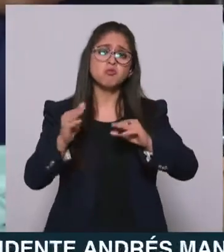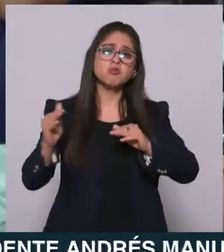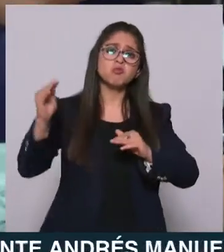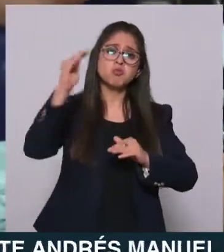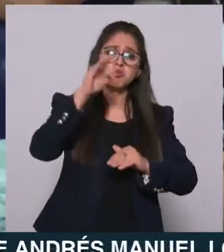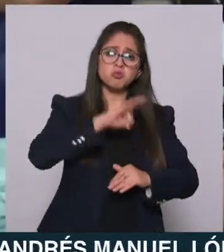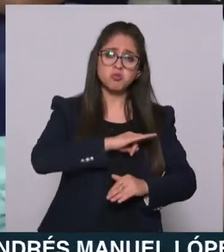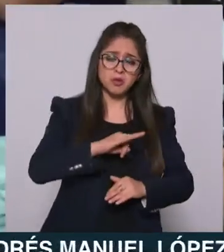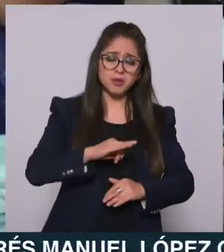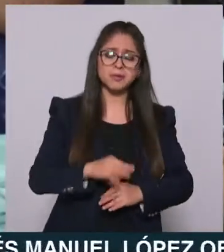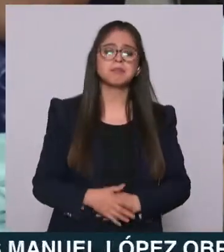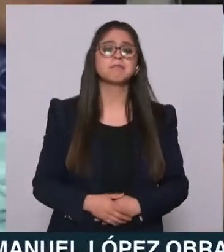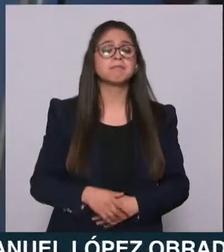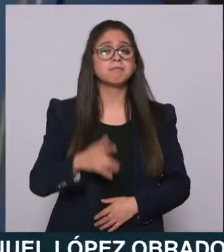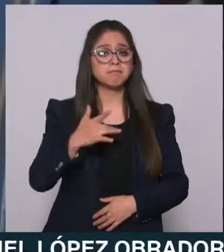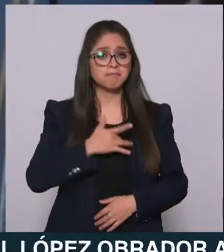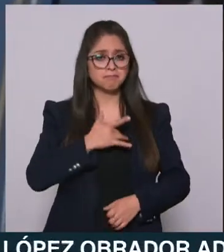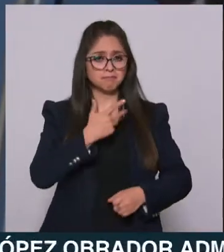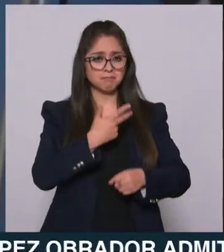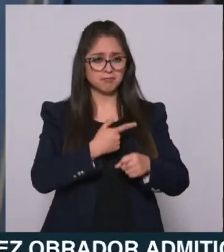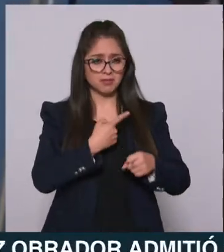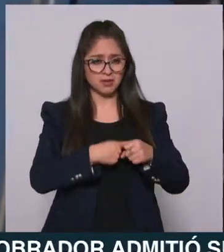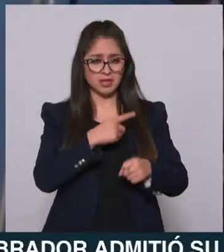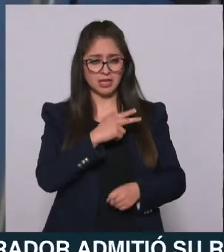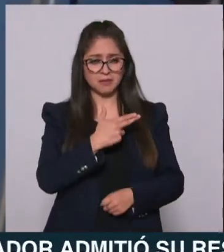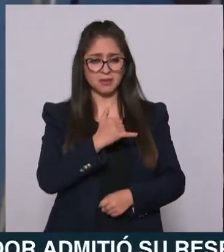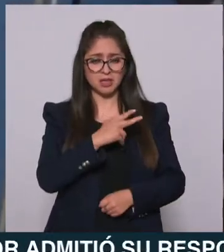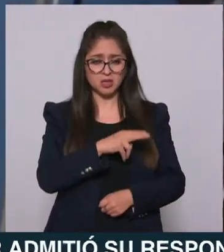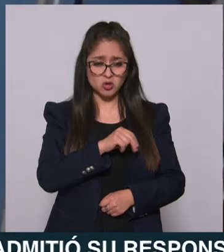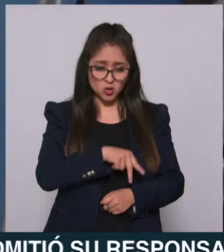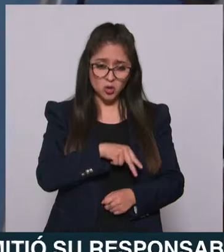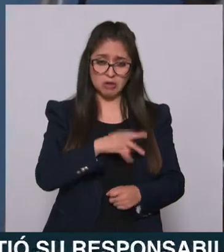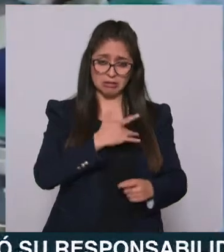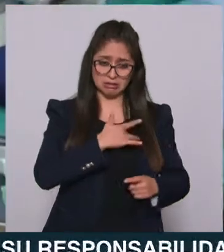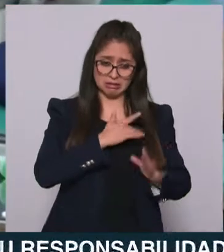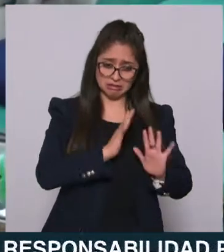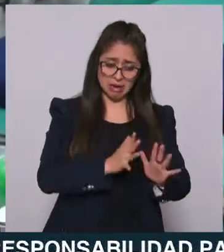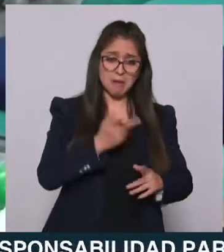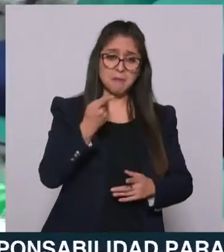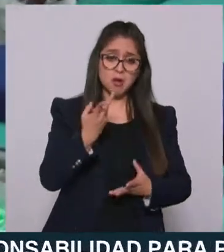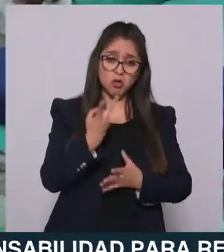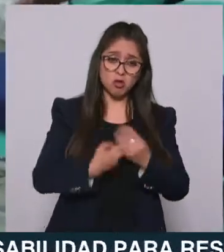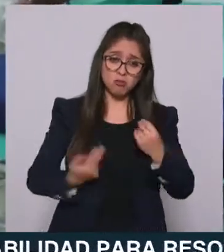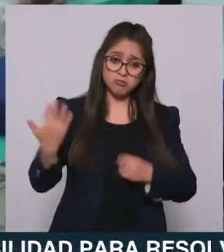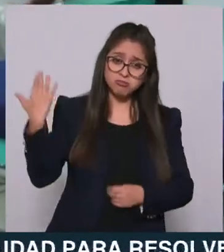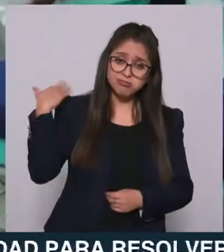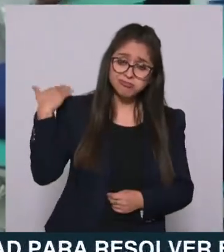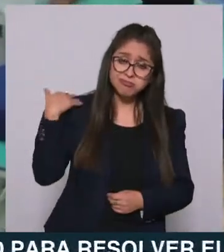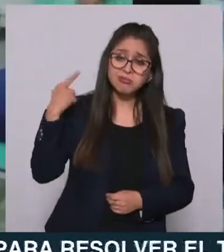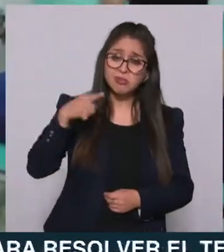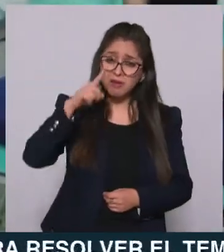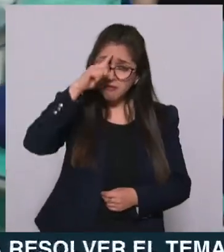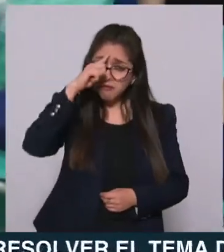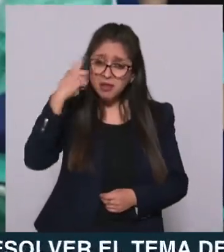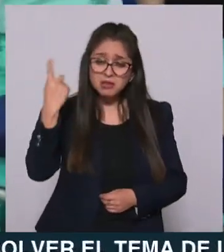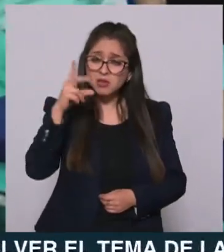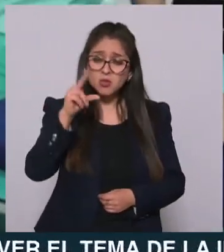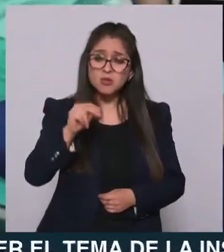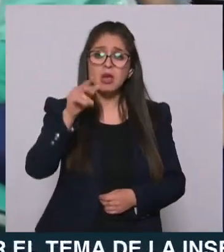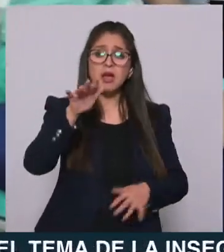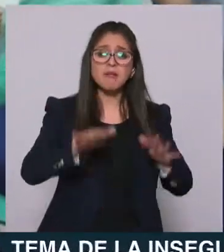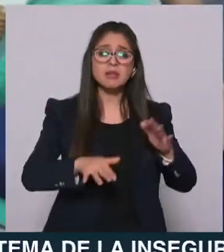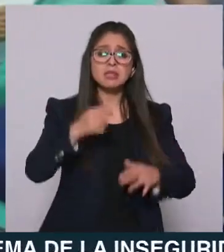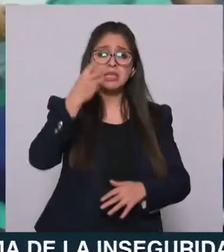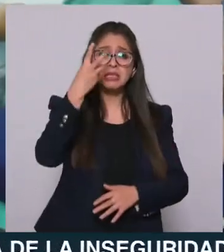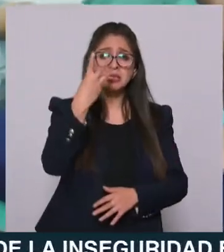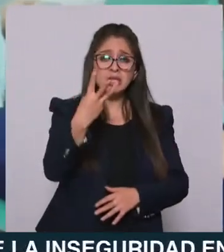A diferencia de la hipertensión arterial, la pulmonar no es tan fácil de diagnosticar, pues se estima que un paciente acude por lo menos a 3